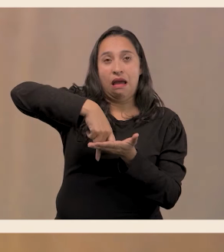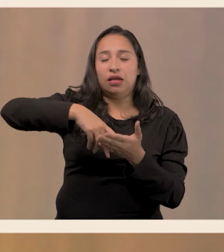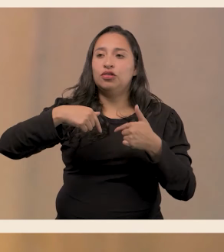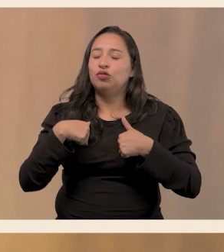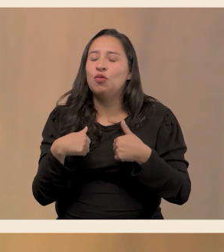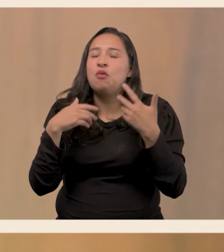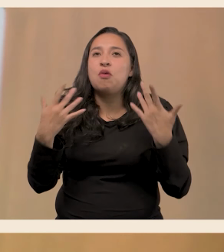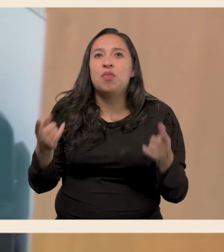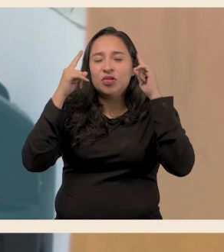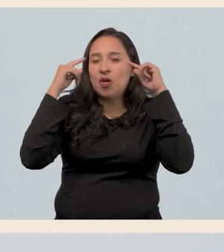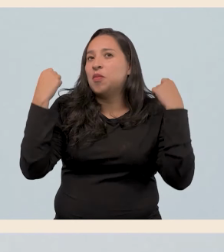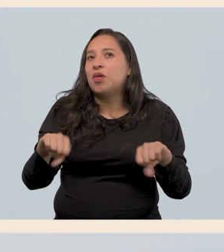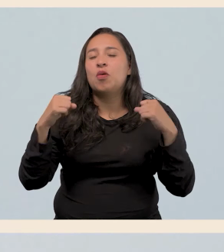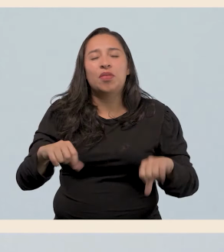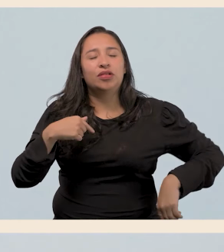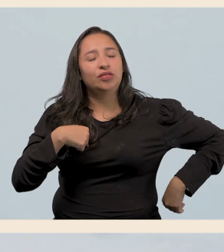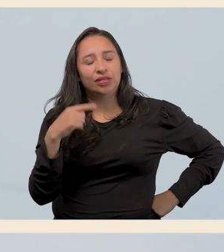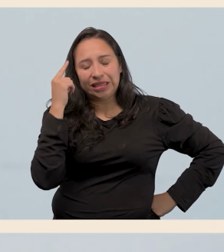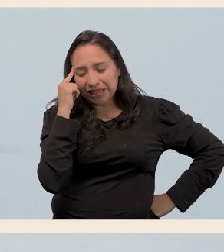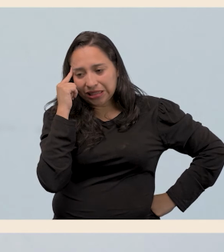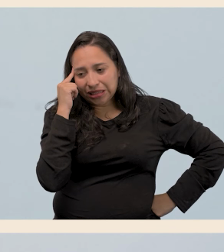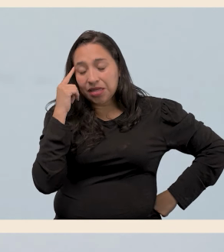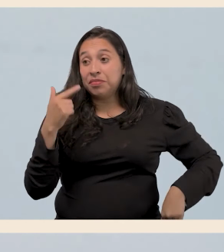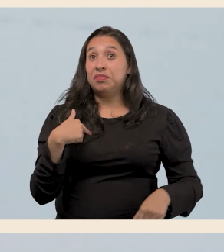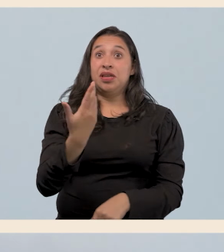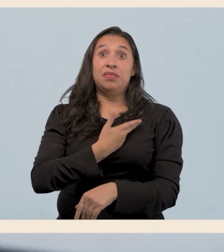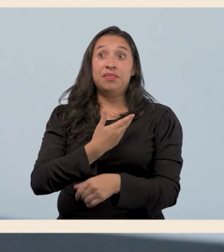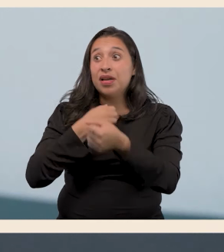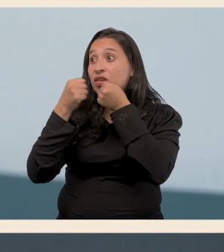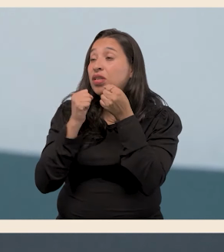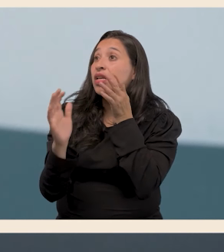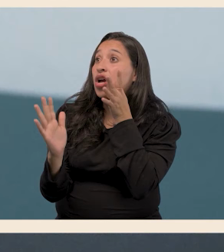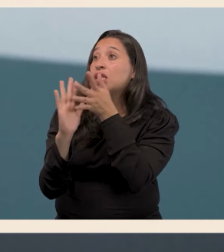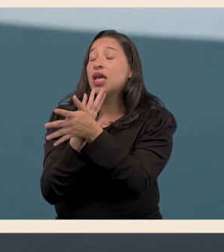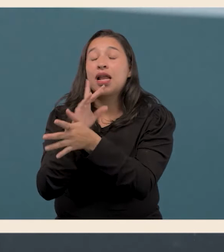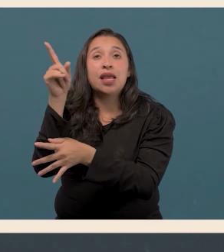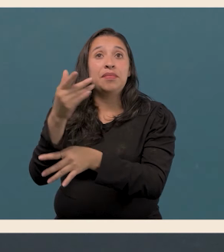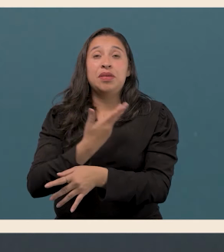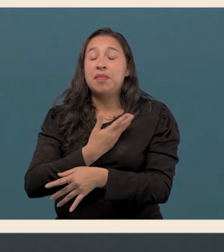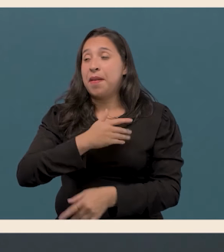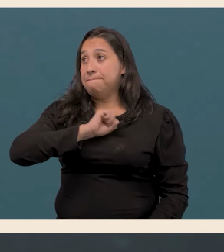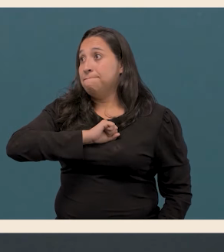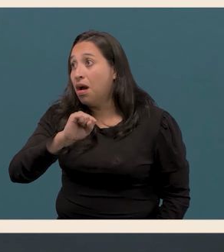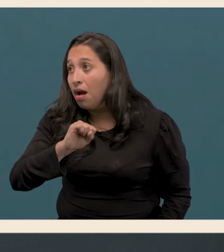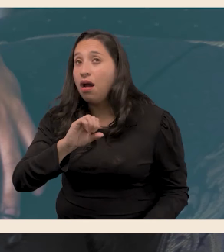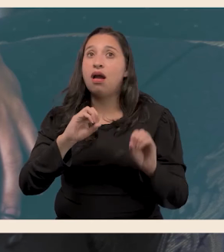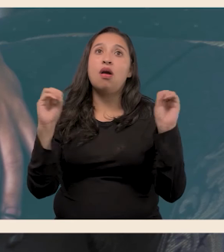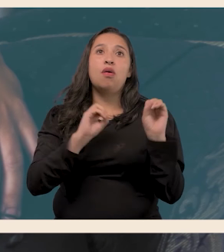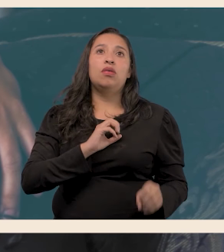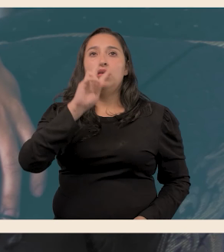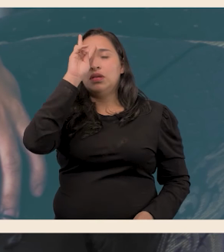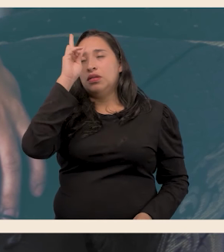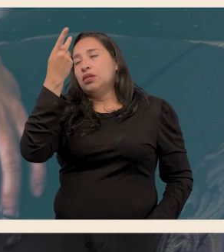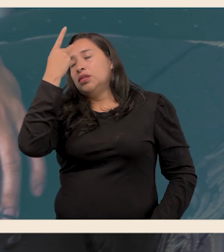mi preocupación principal. Yo pensaba, no, mi mamá no aguanta una noticia de esto. Yo llegaba al punto de pensar de que a